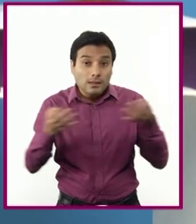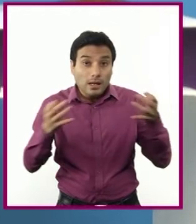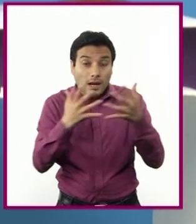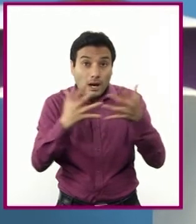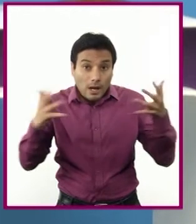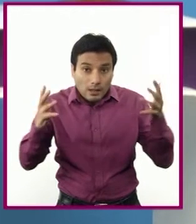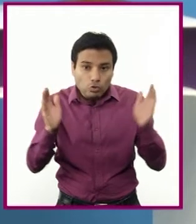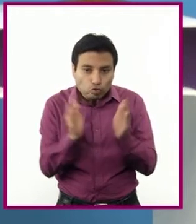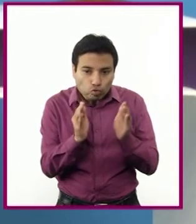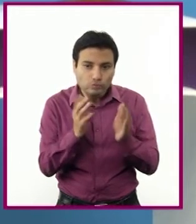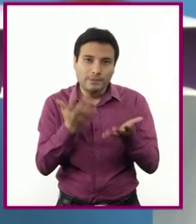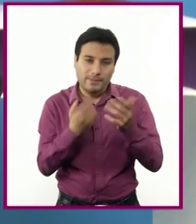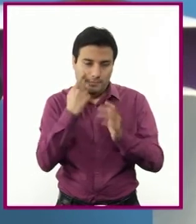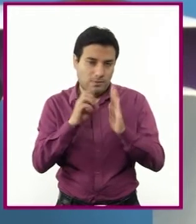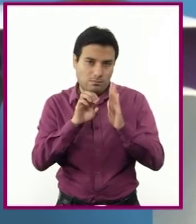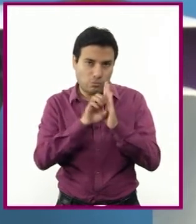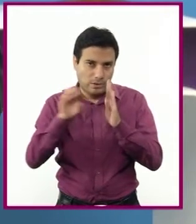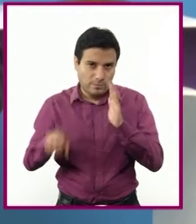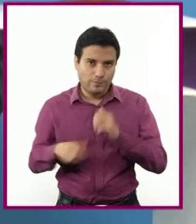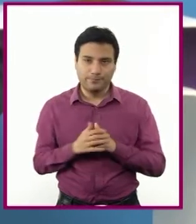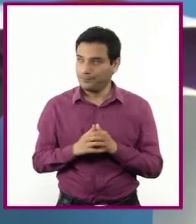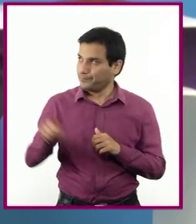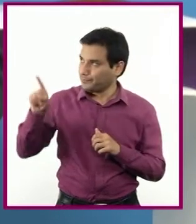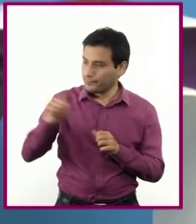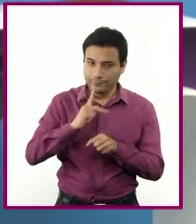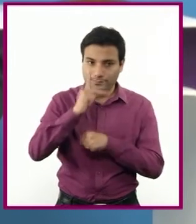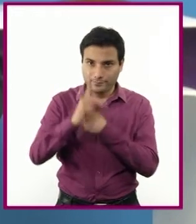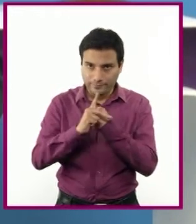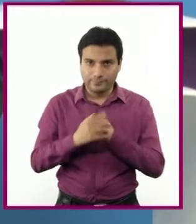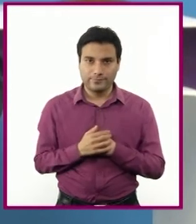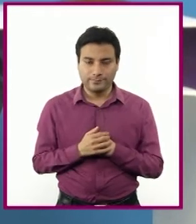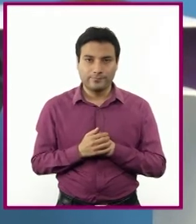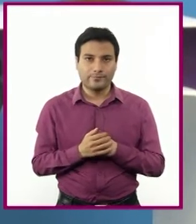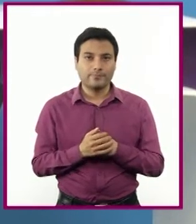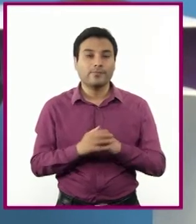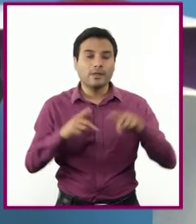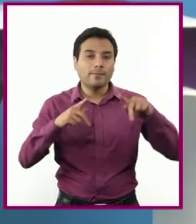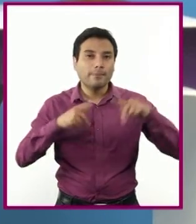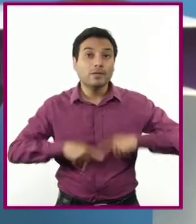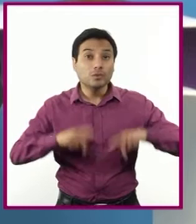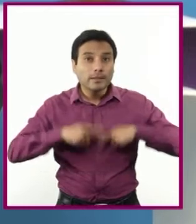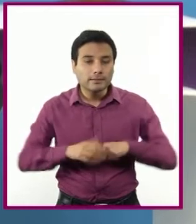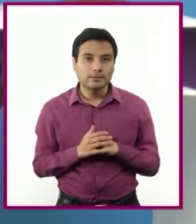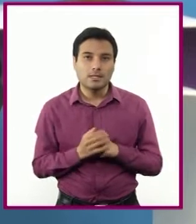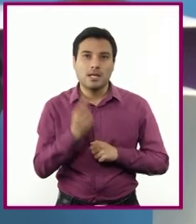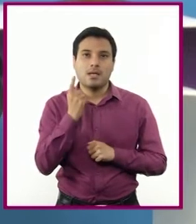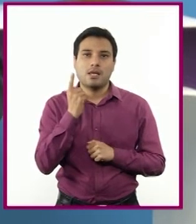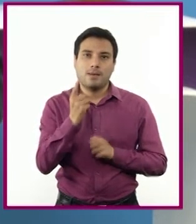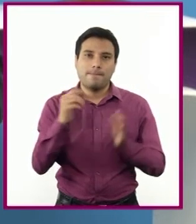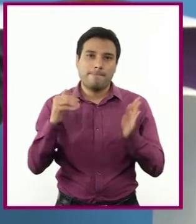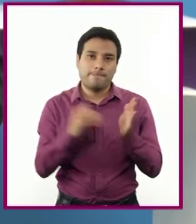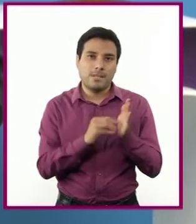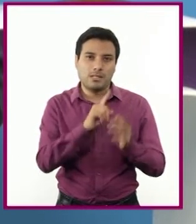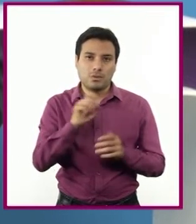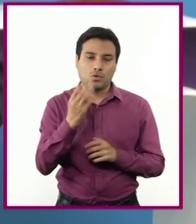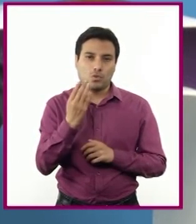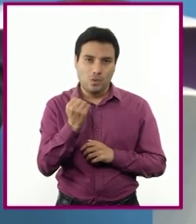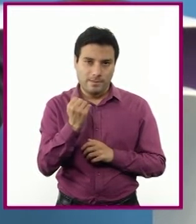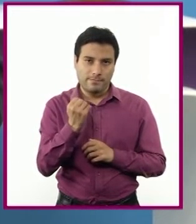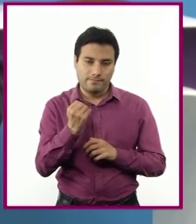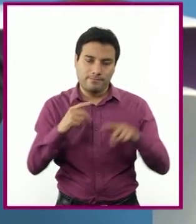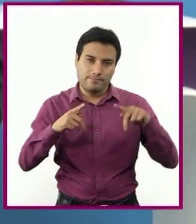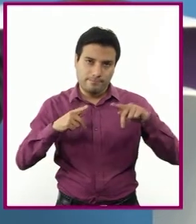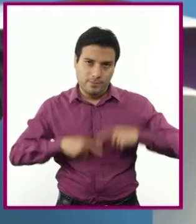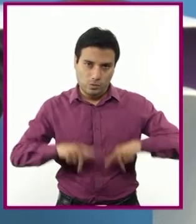que se trate. Por ejemplo, Bangladesh tiene una densidad de población de 1.109 habitantes por